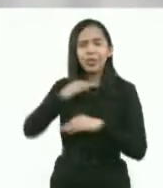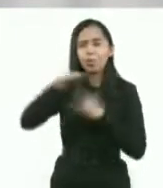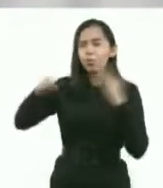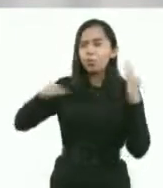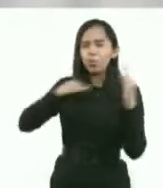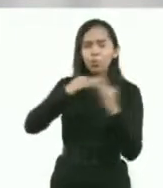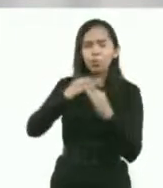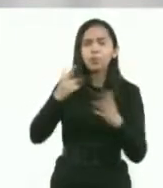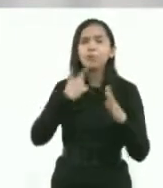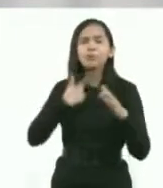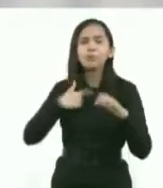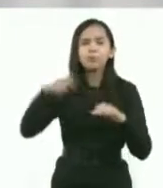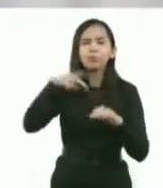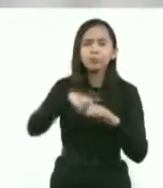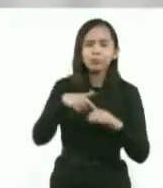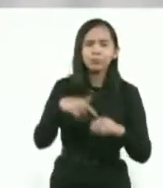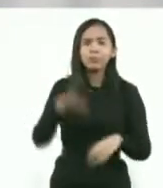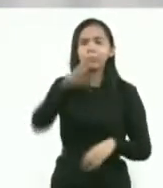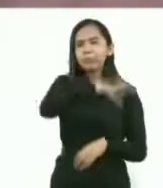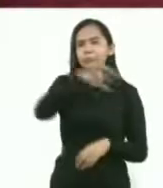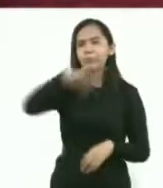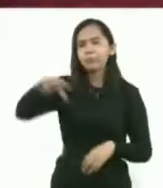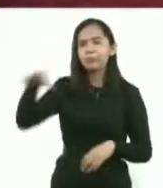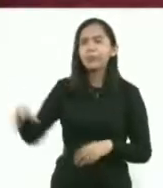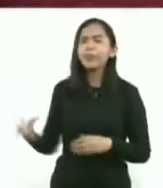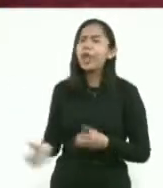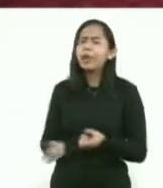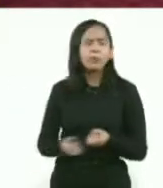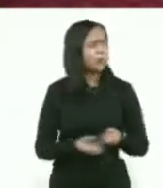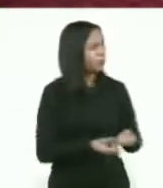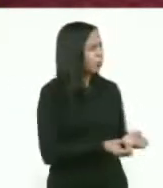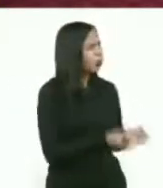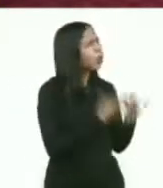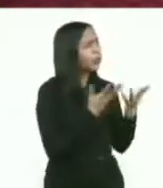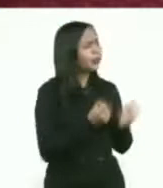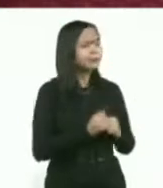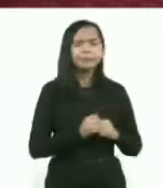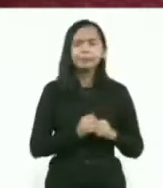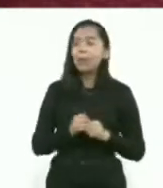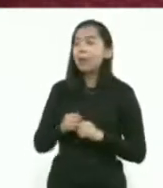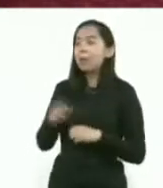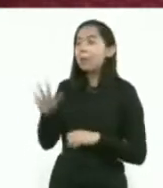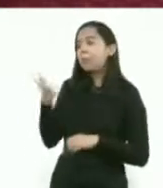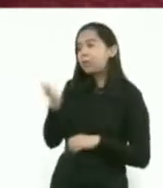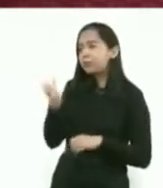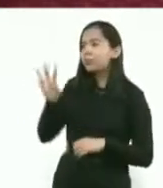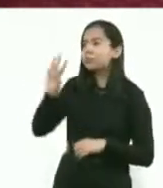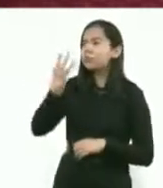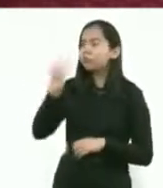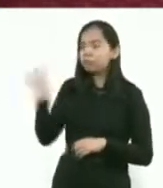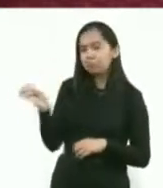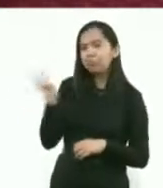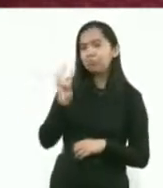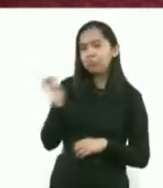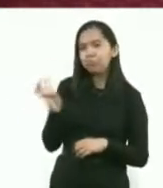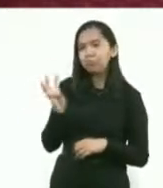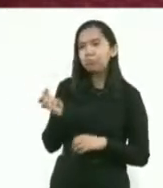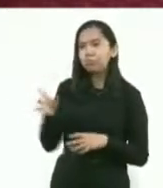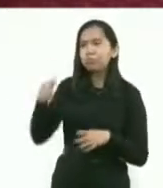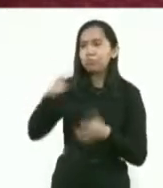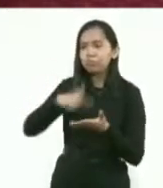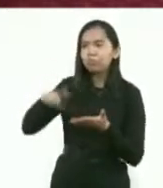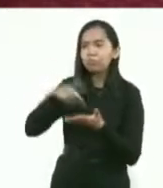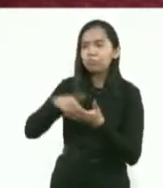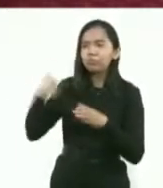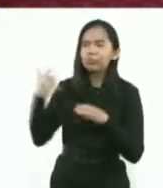de la ciudad. ¿Cuántas son? En las 200, casi 300. Son cerca